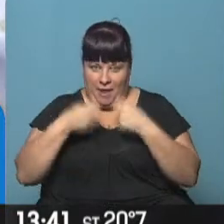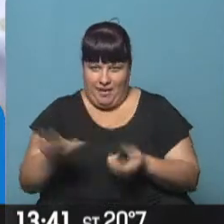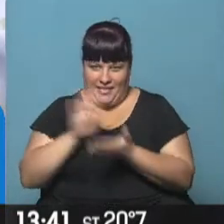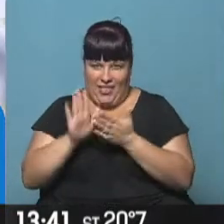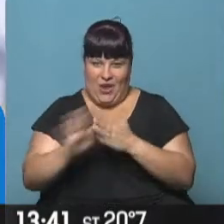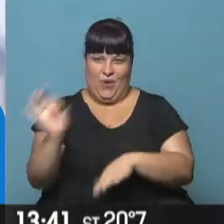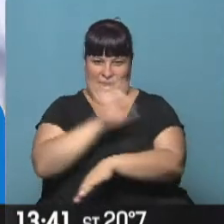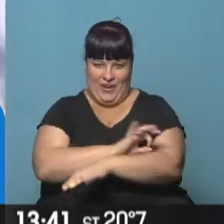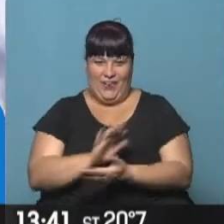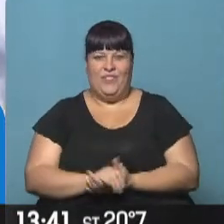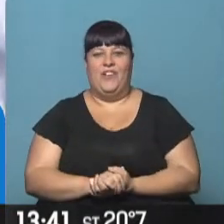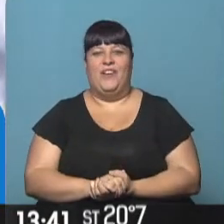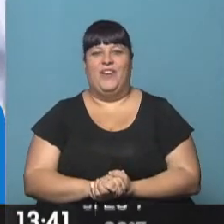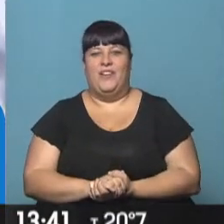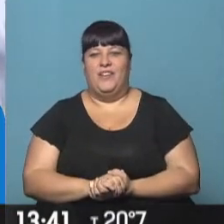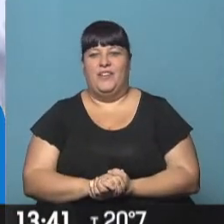nuevo.